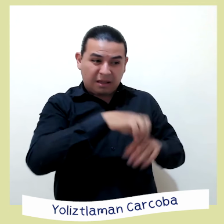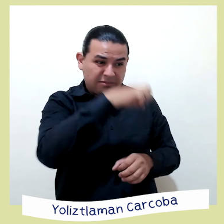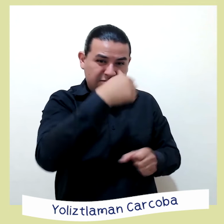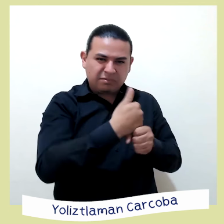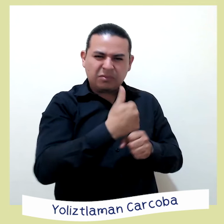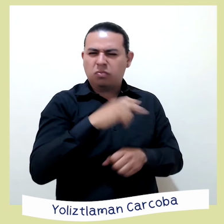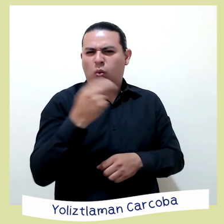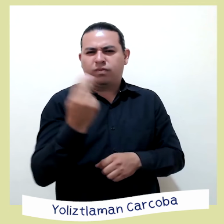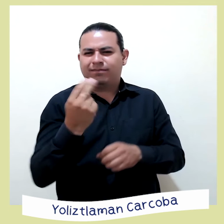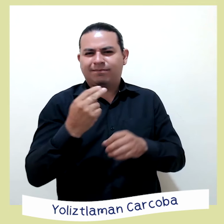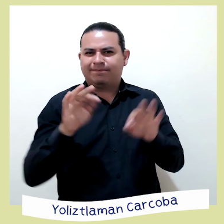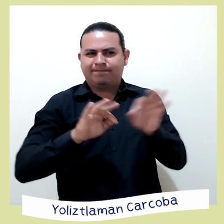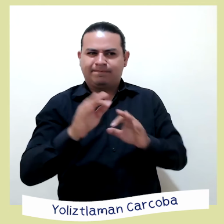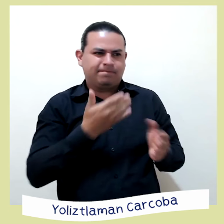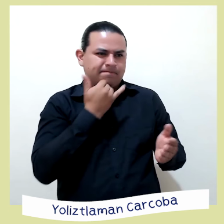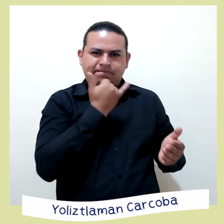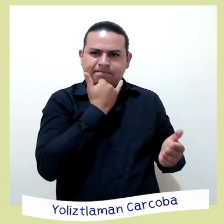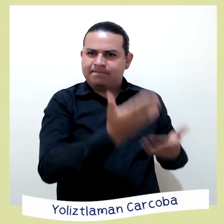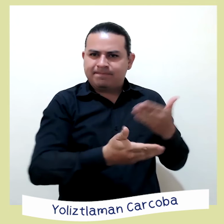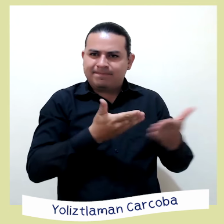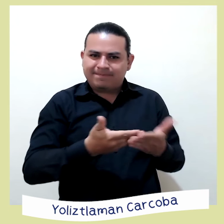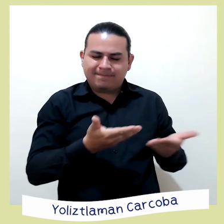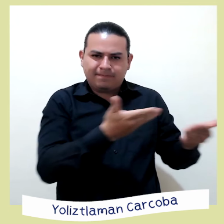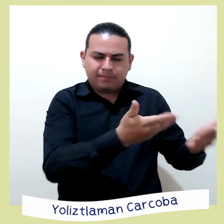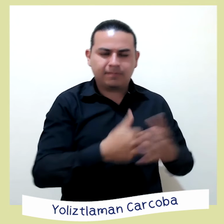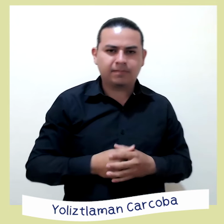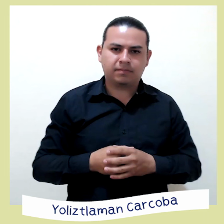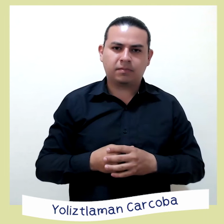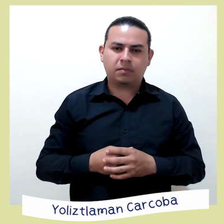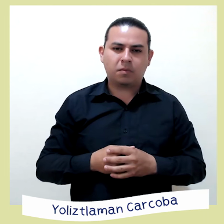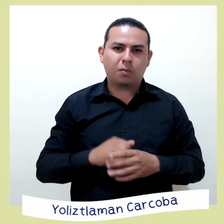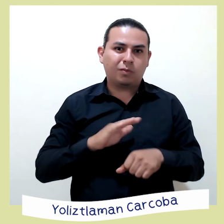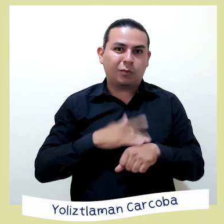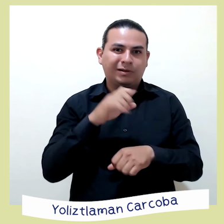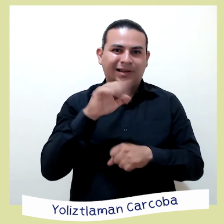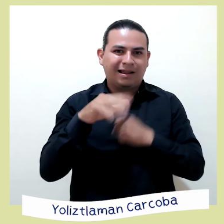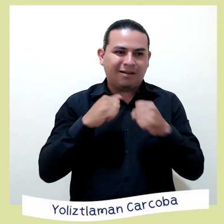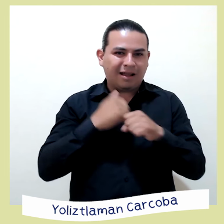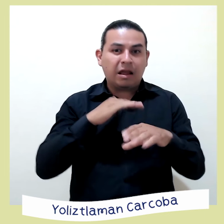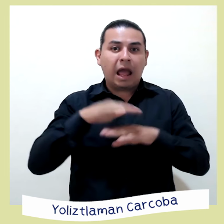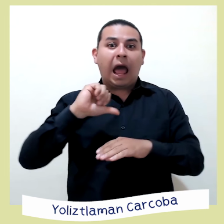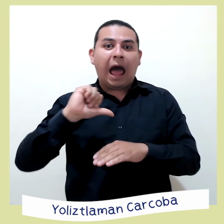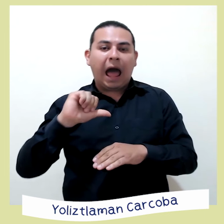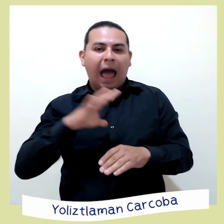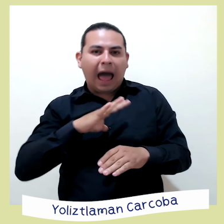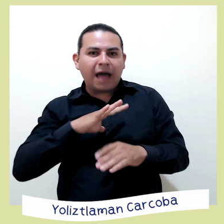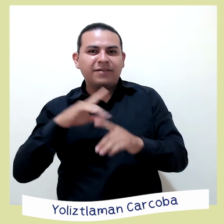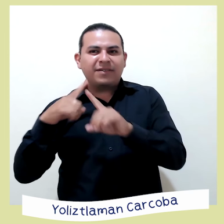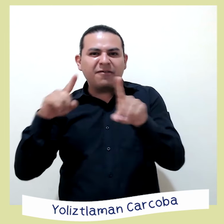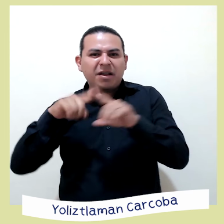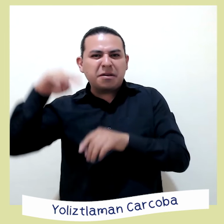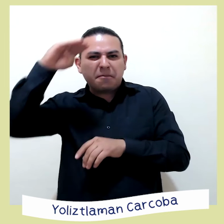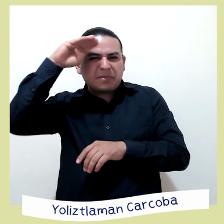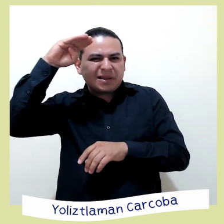Y tampoco tendría por qué seguir trabajando. Tendría que haberme retirado hace 5 o